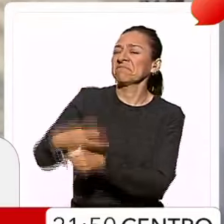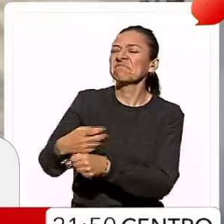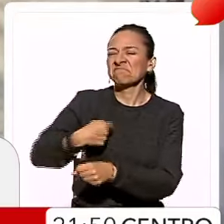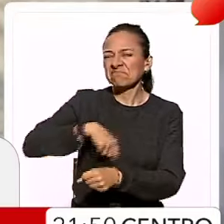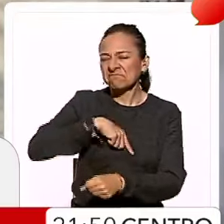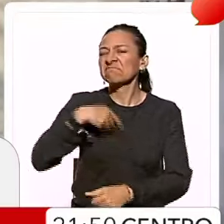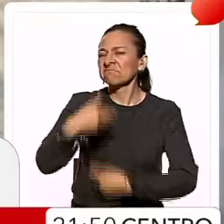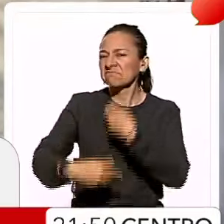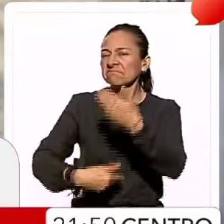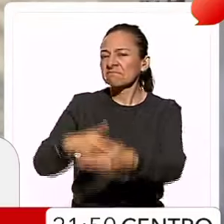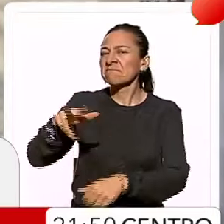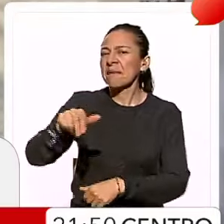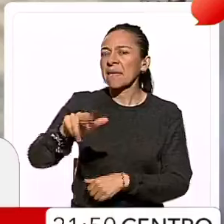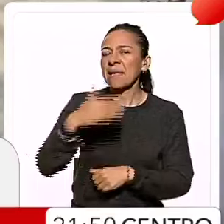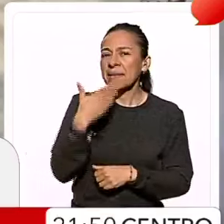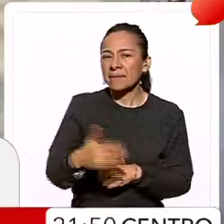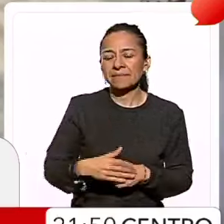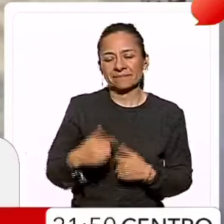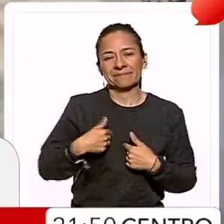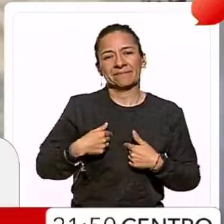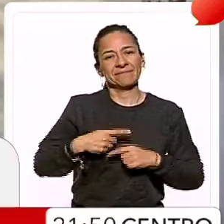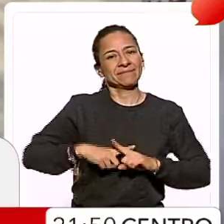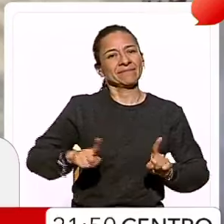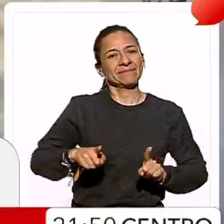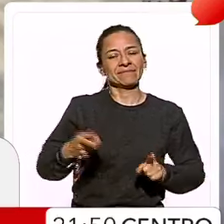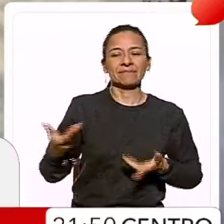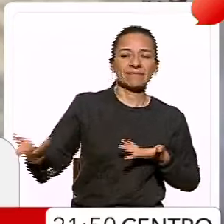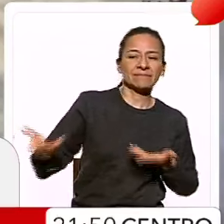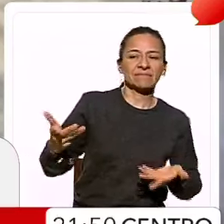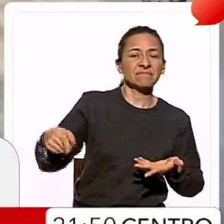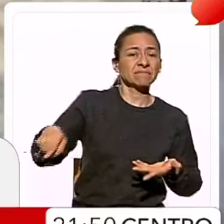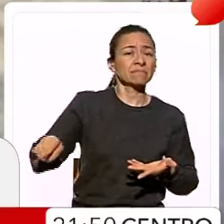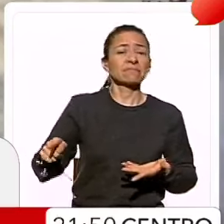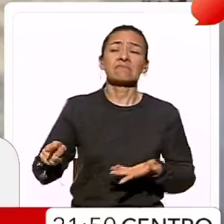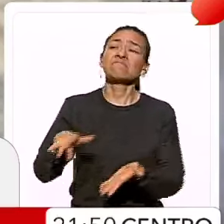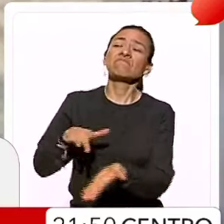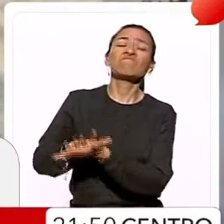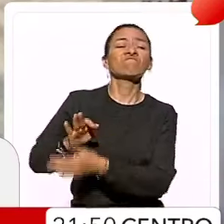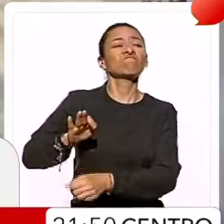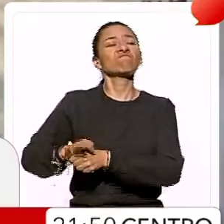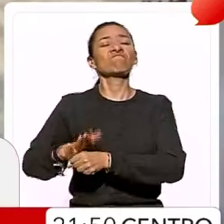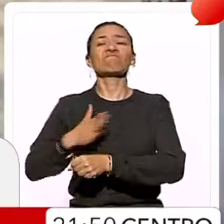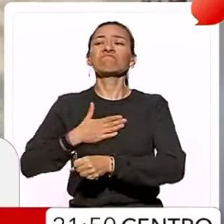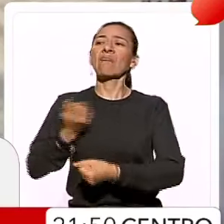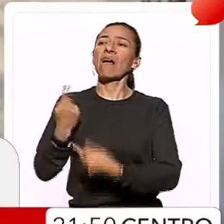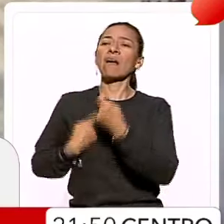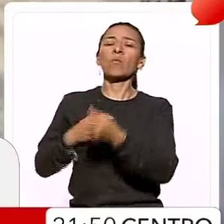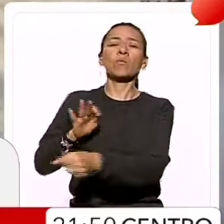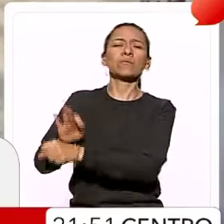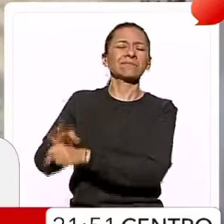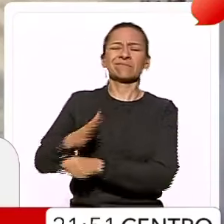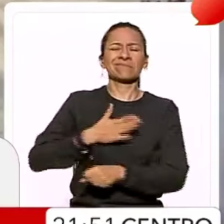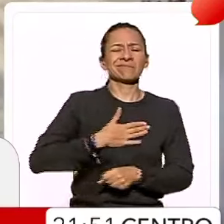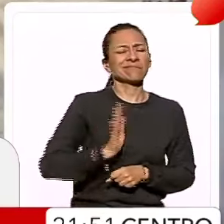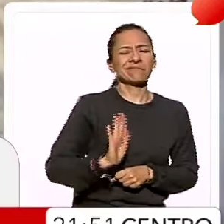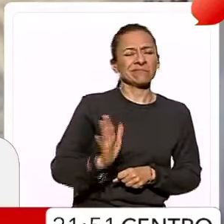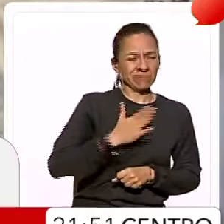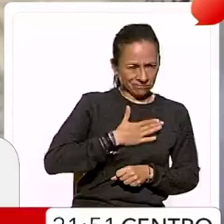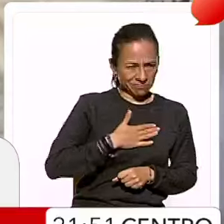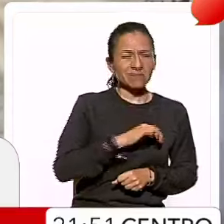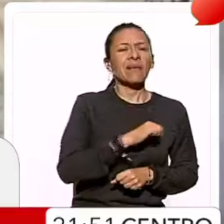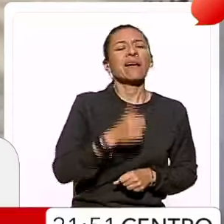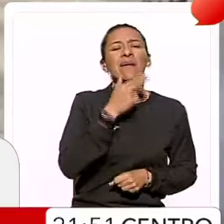otro lado hay privilegios y en nuestro proyecto lo que luchamos es por los derechos de las y los jóvenes. Entonces,